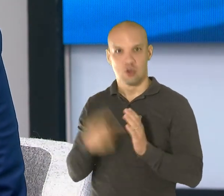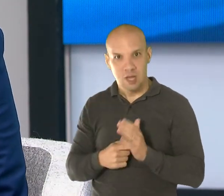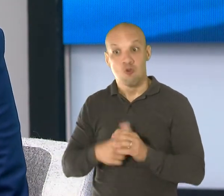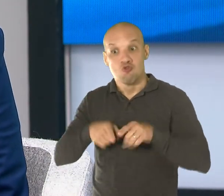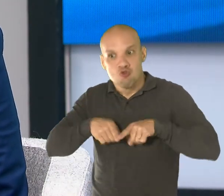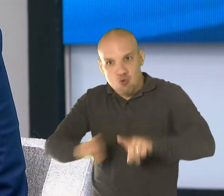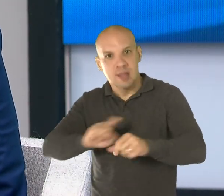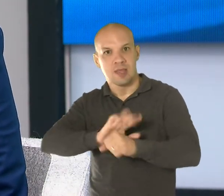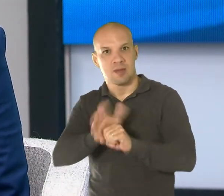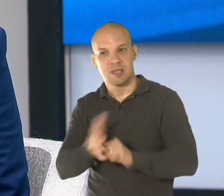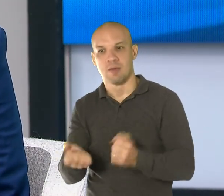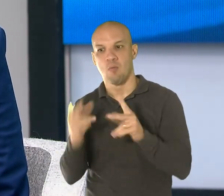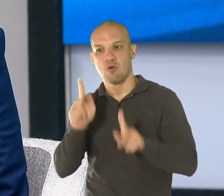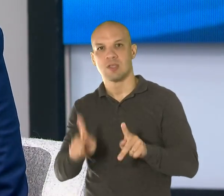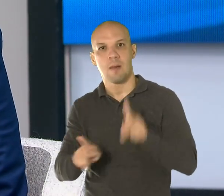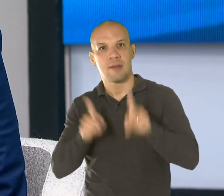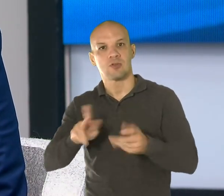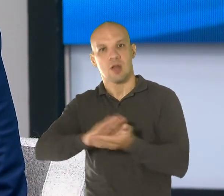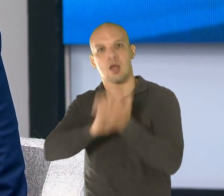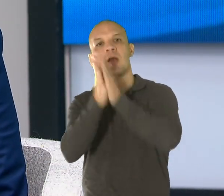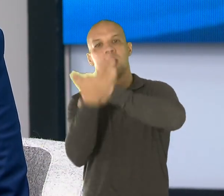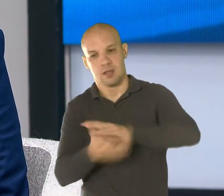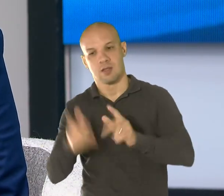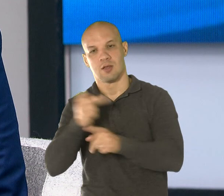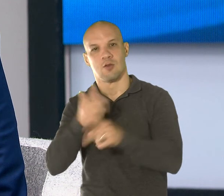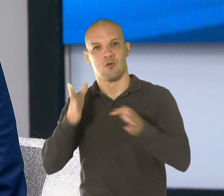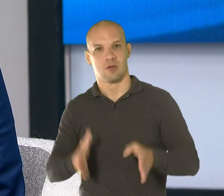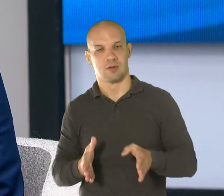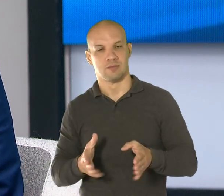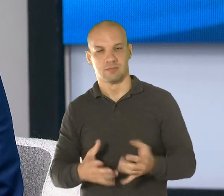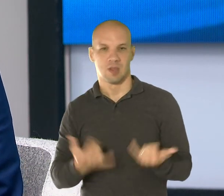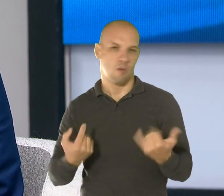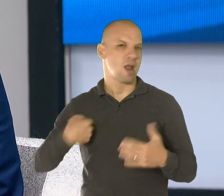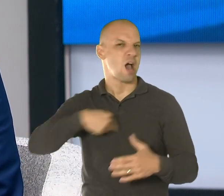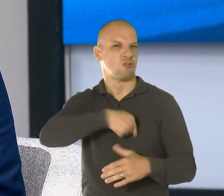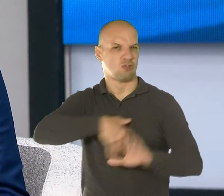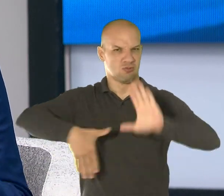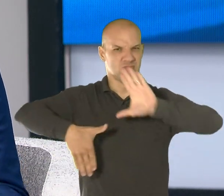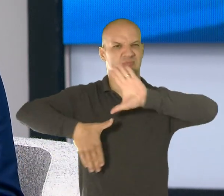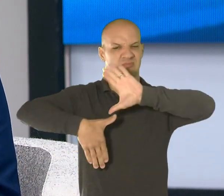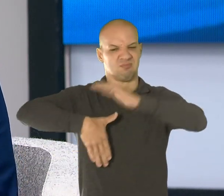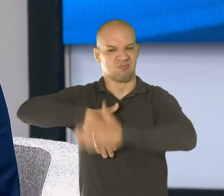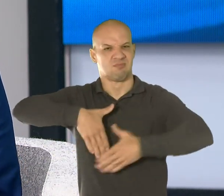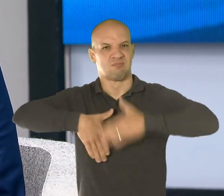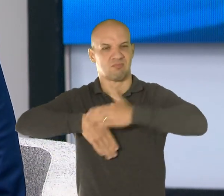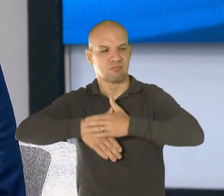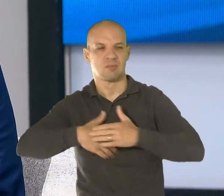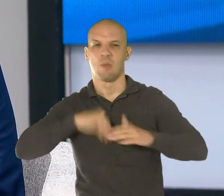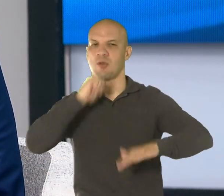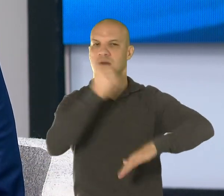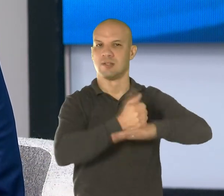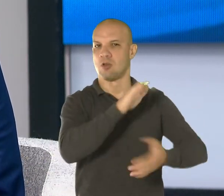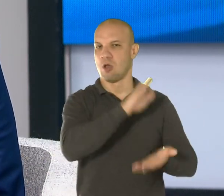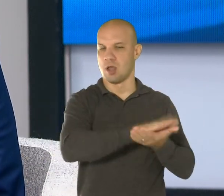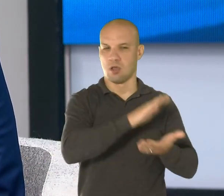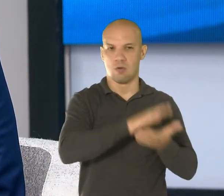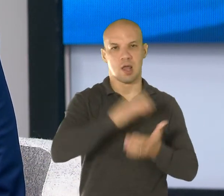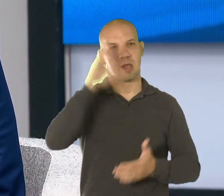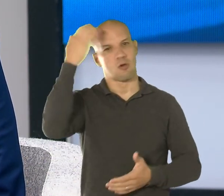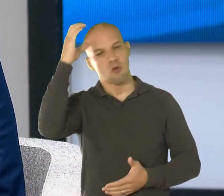pandemia. ¿Qué pasa? Actualmente nosotros estamos en Latinoamérica, hemos hecho escuelas en Colombia, México,